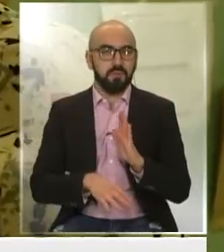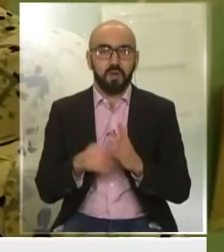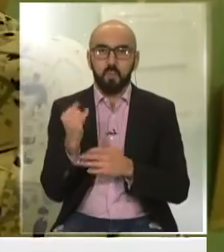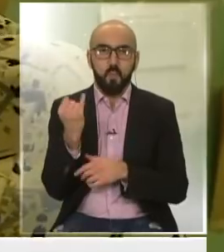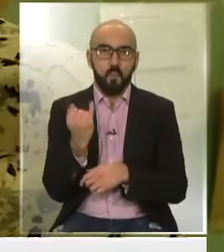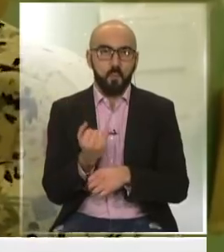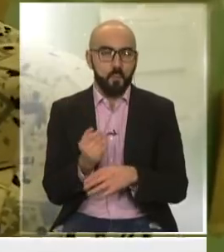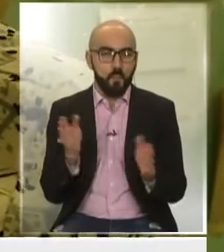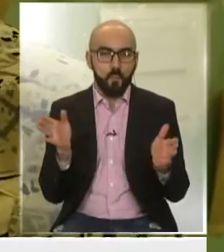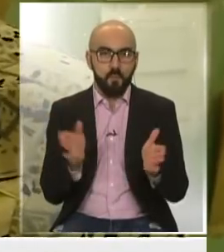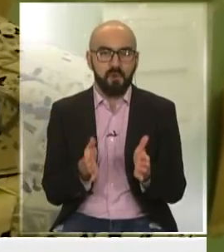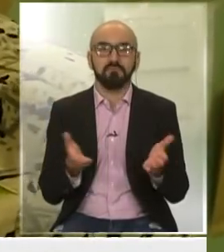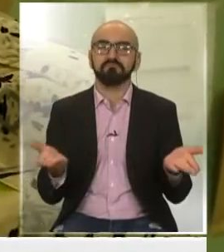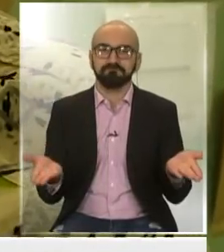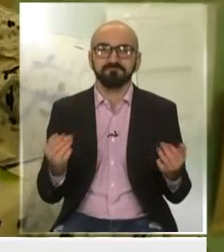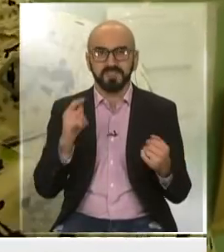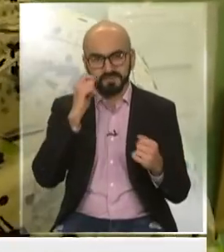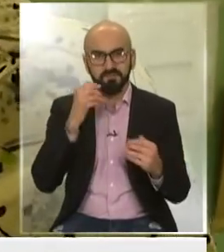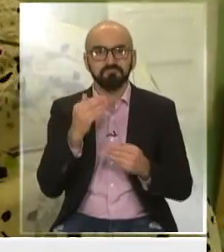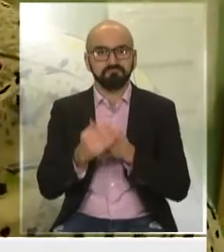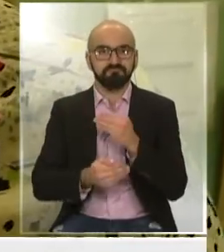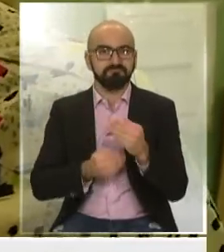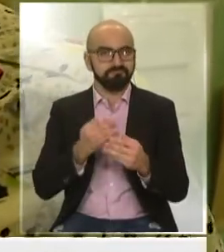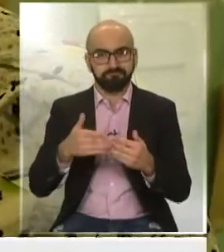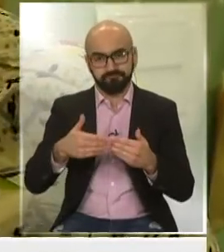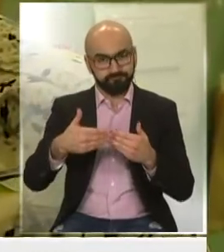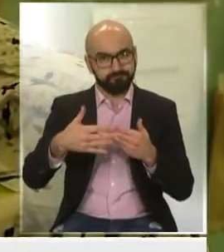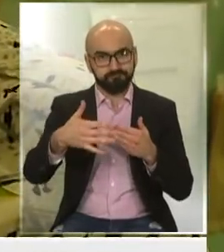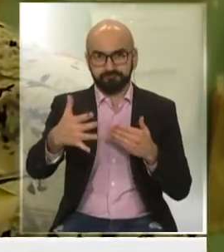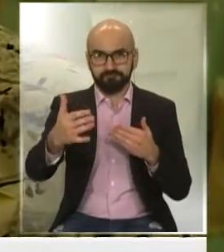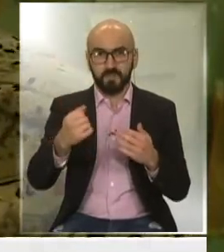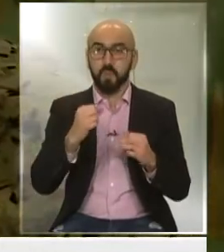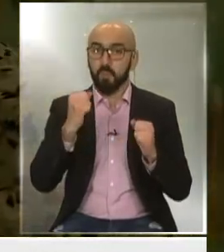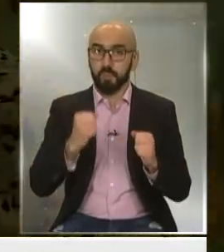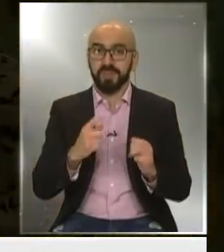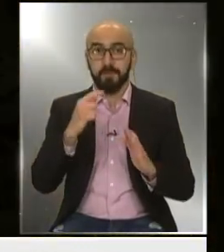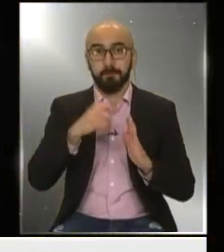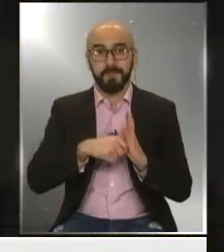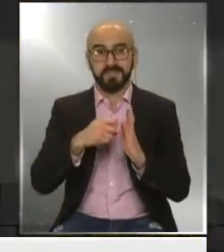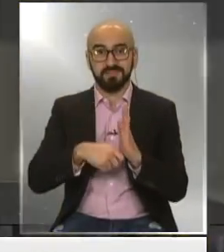tanto todo eso implica una rehabilitación a largo plazo, que pueden ser incluso meses.